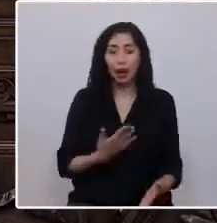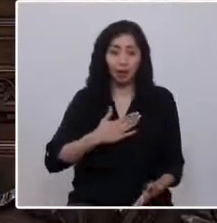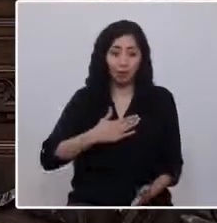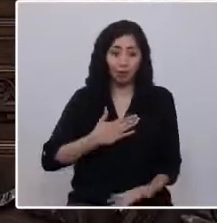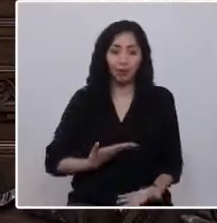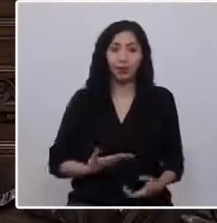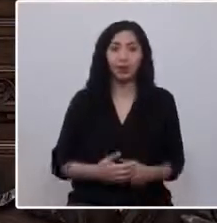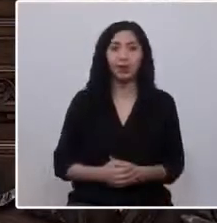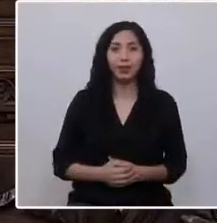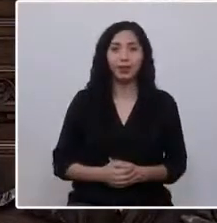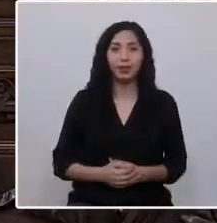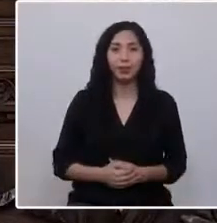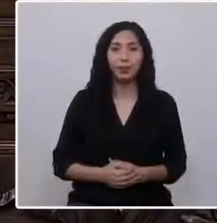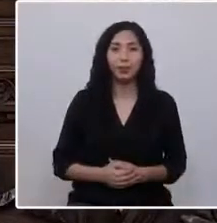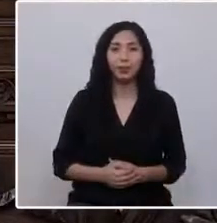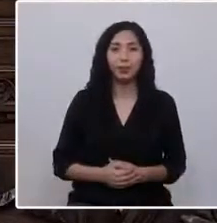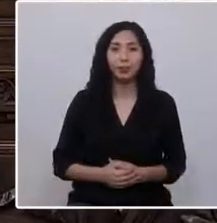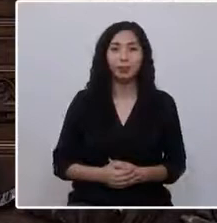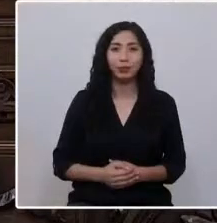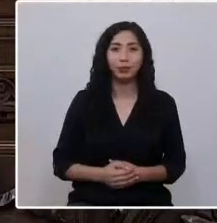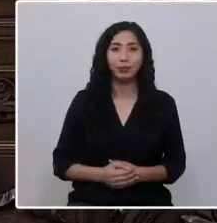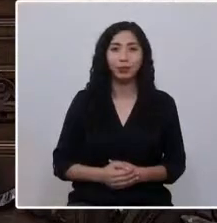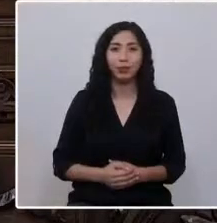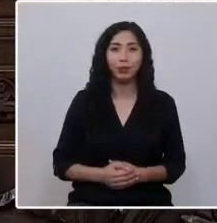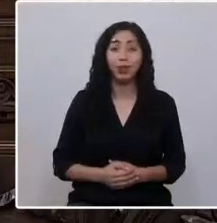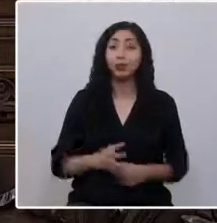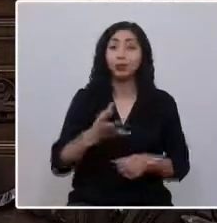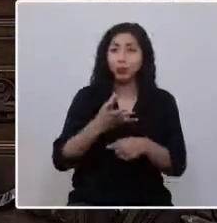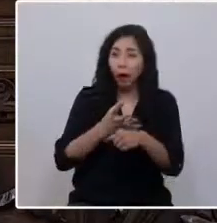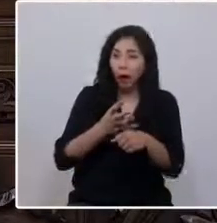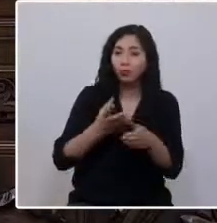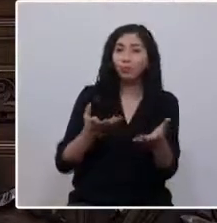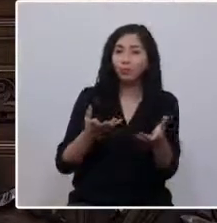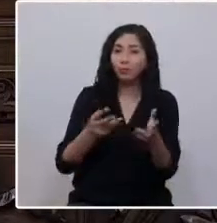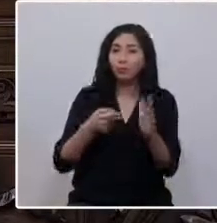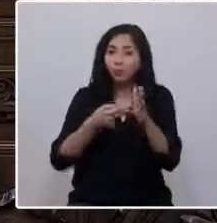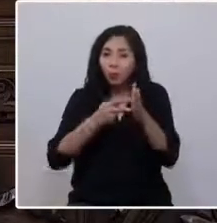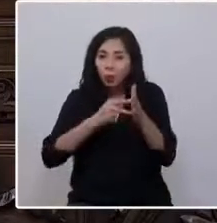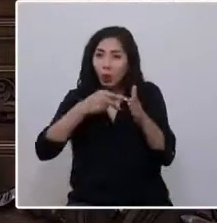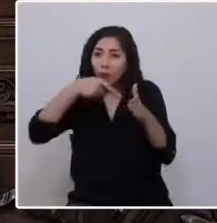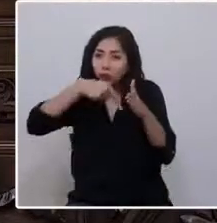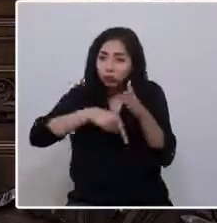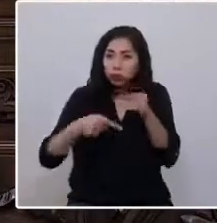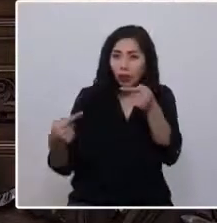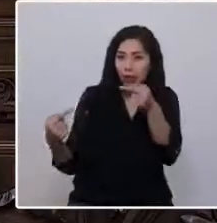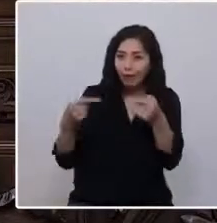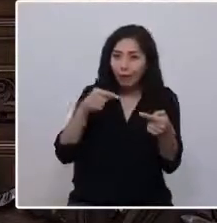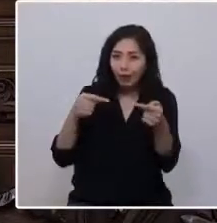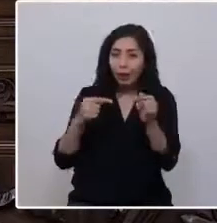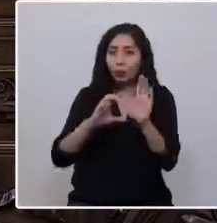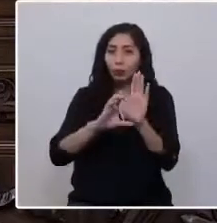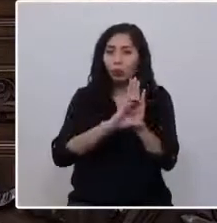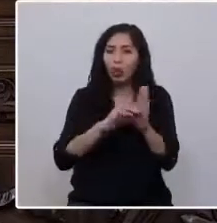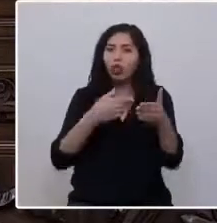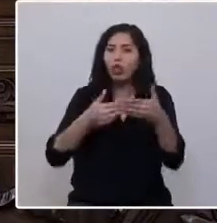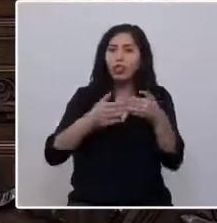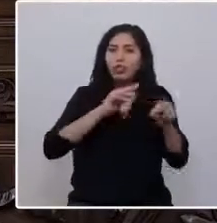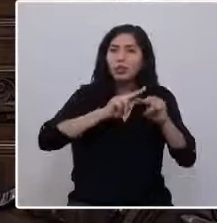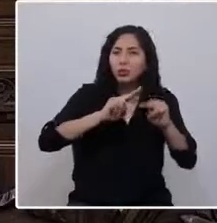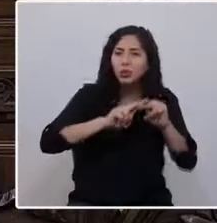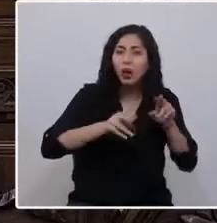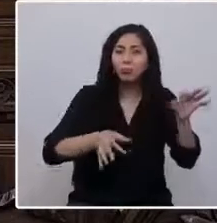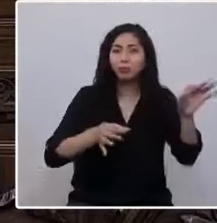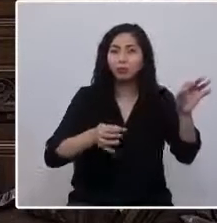en tanto en materia hay un dilema de fondo en el debate constitucional que se va a resolver en la nueva contribución política